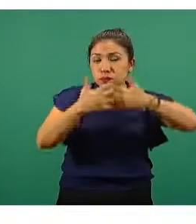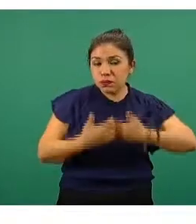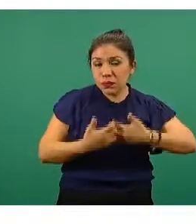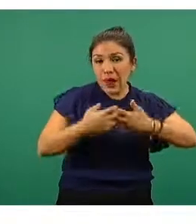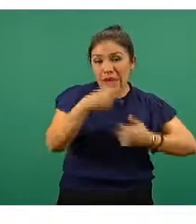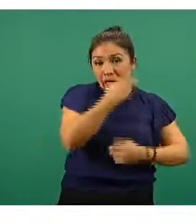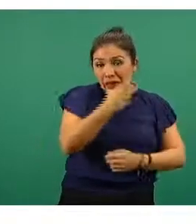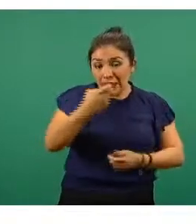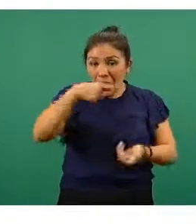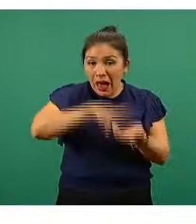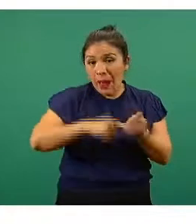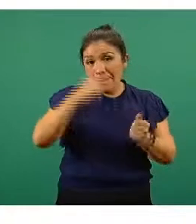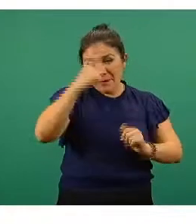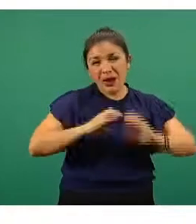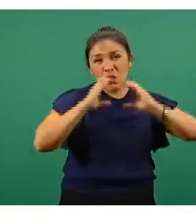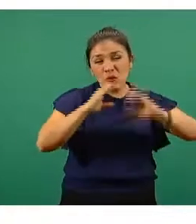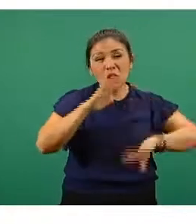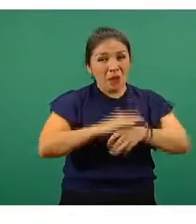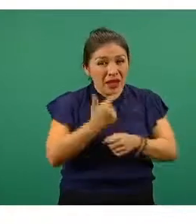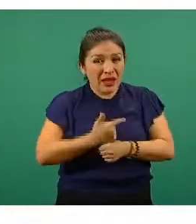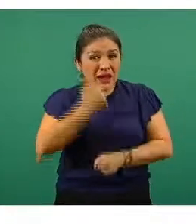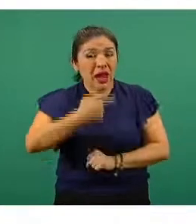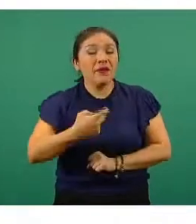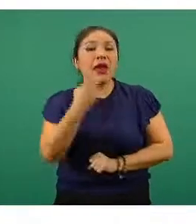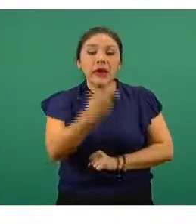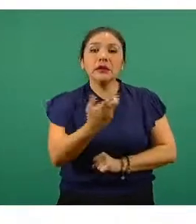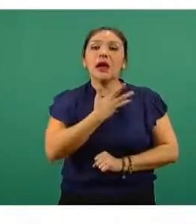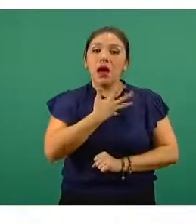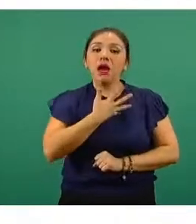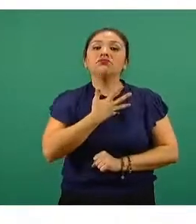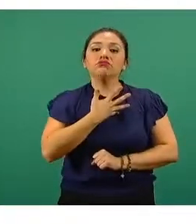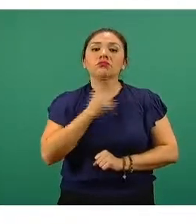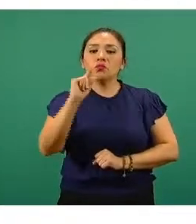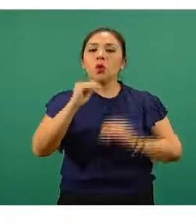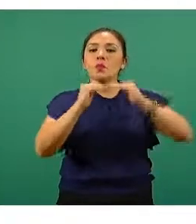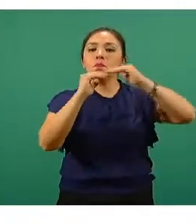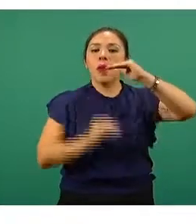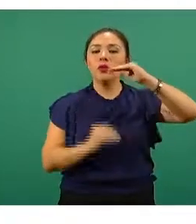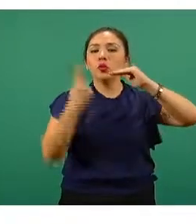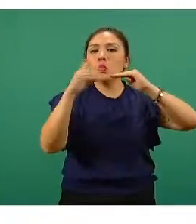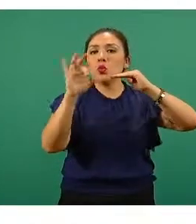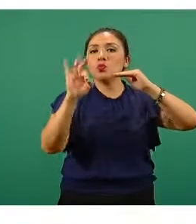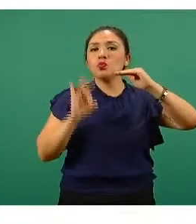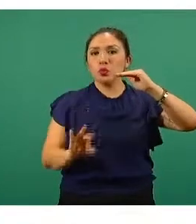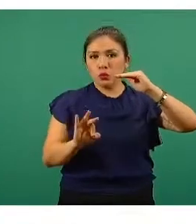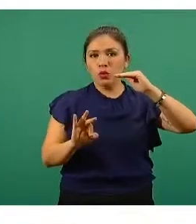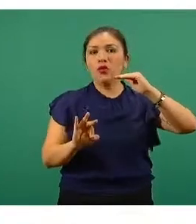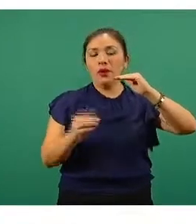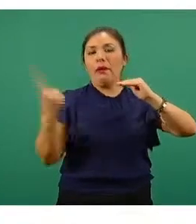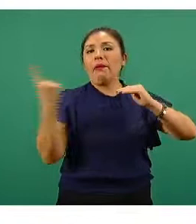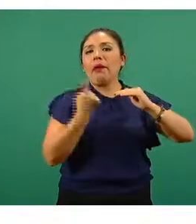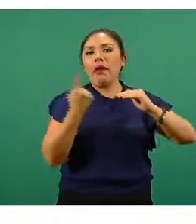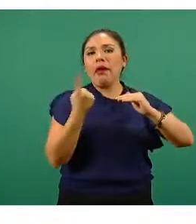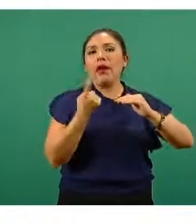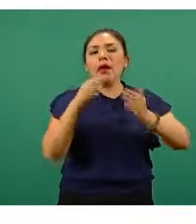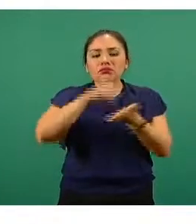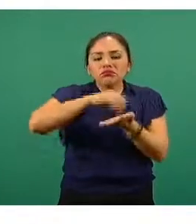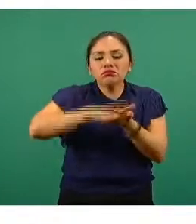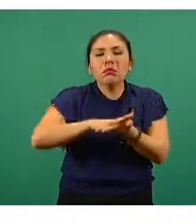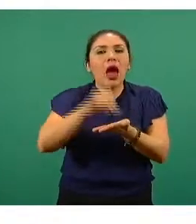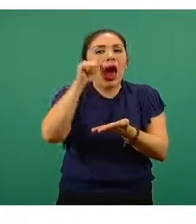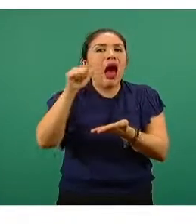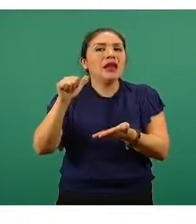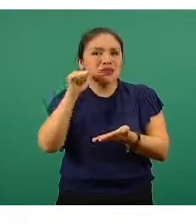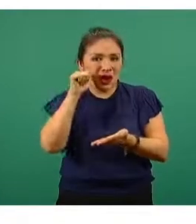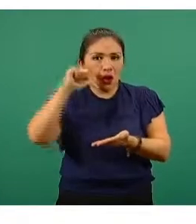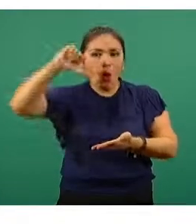mecánico para cuidados críticos, tenemos una disminución de un punto porcentual con respecto a lo reportado el